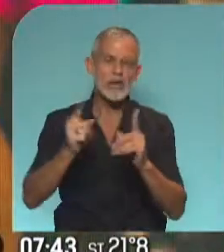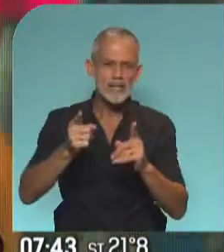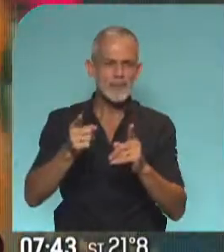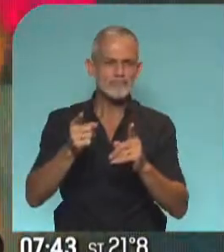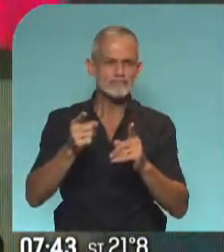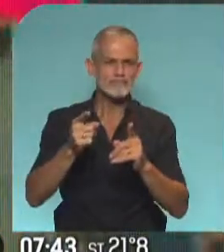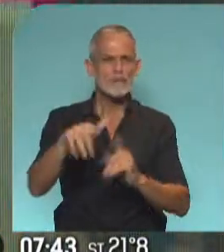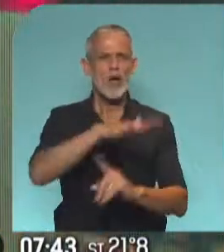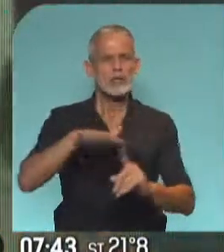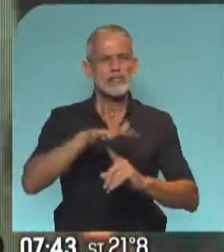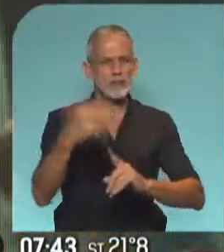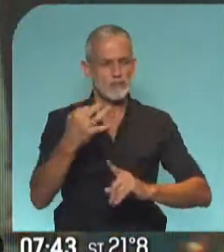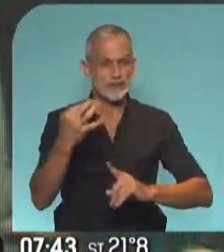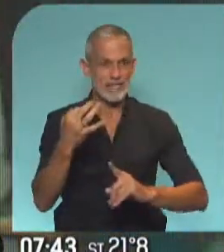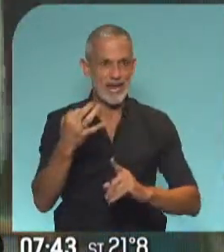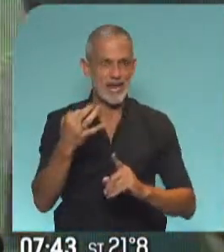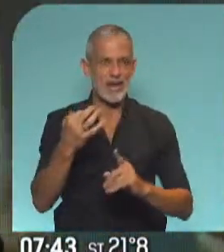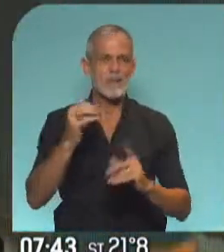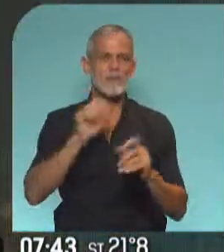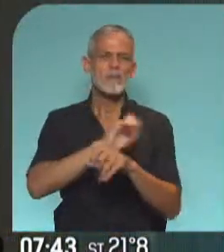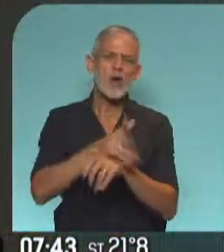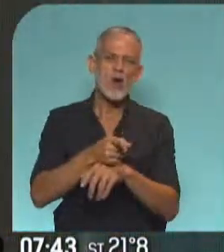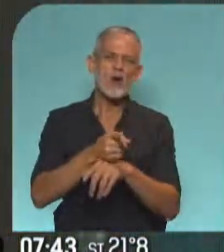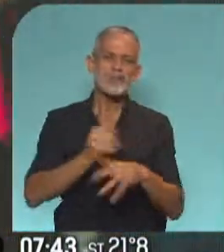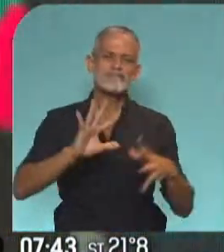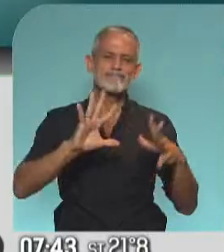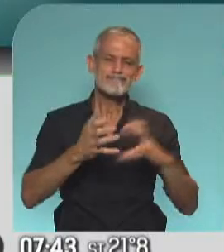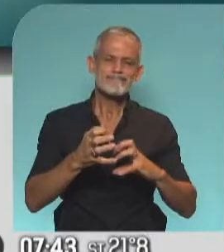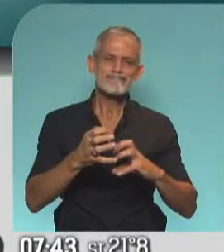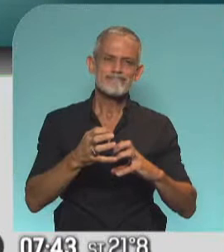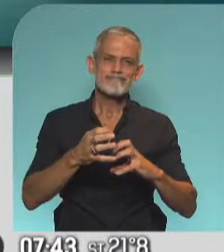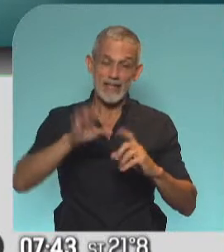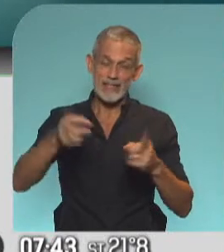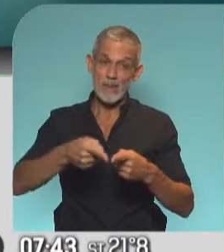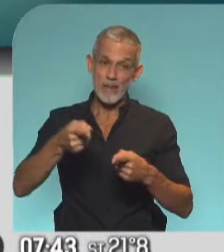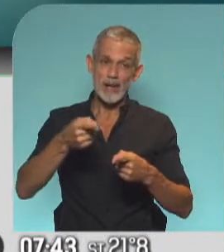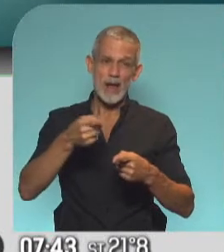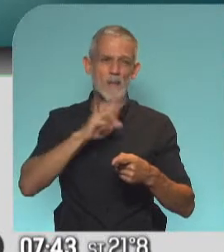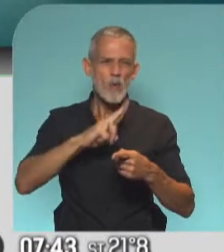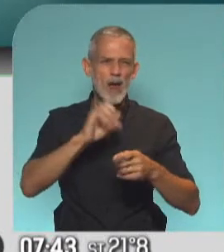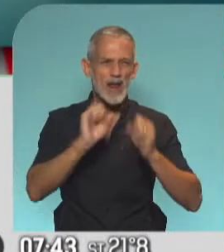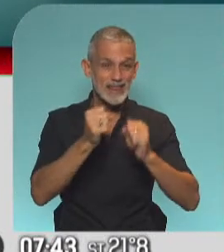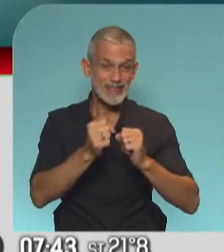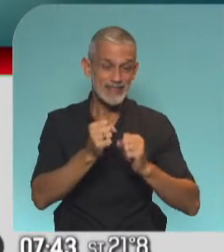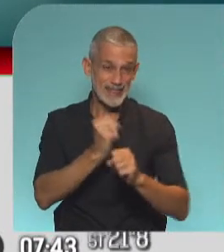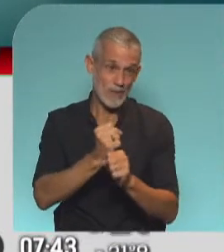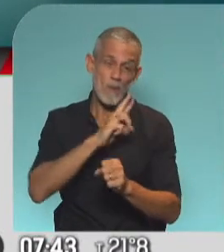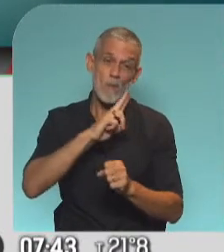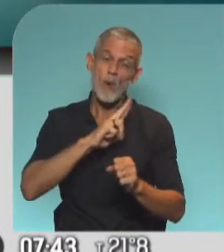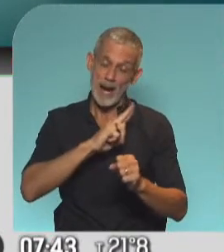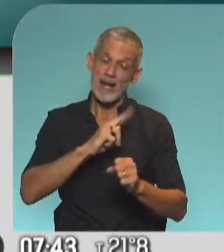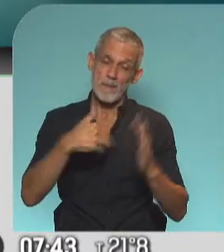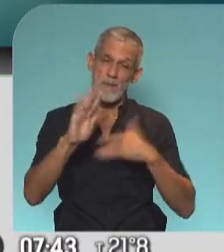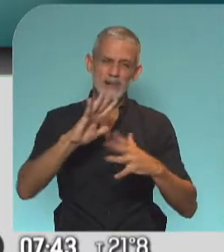muy particular, ¿no? La crisis por la pandemia afectó a los y las trabajadoras, sobre todo a las mujeres,